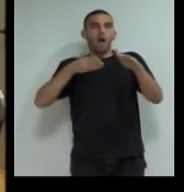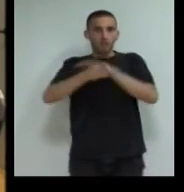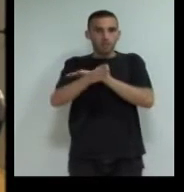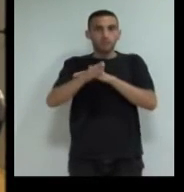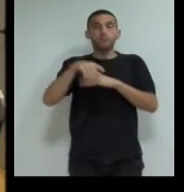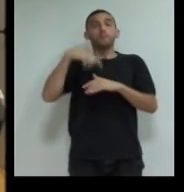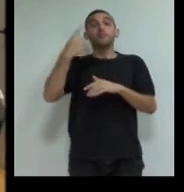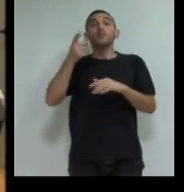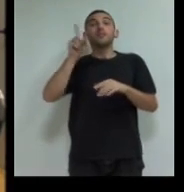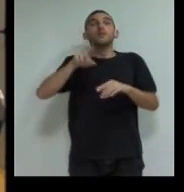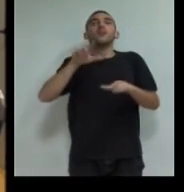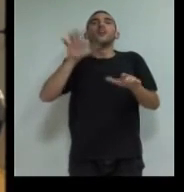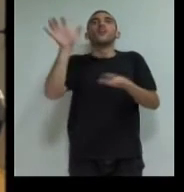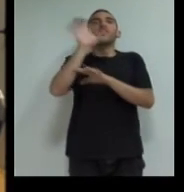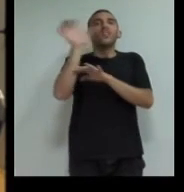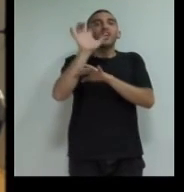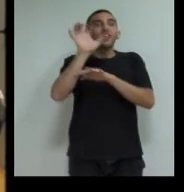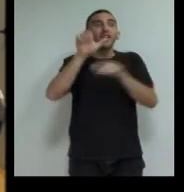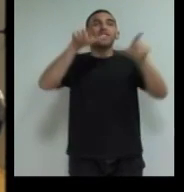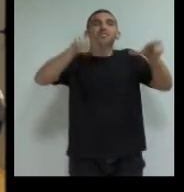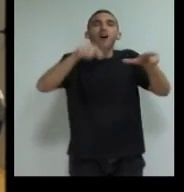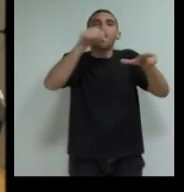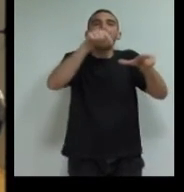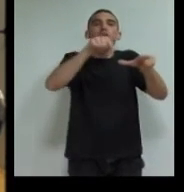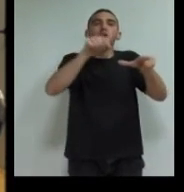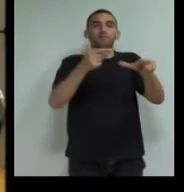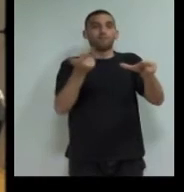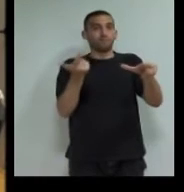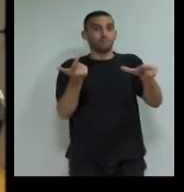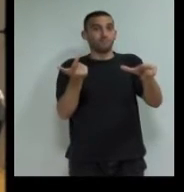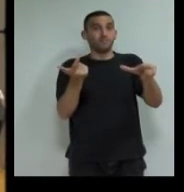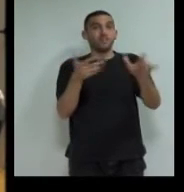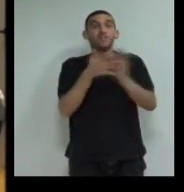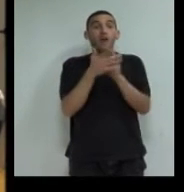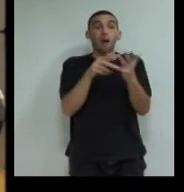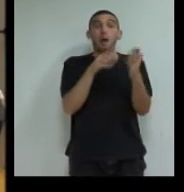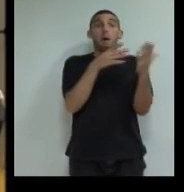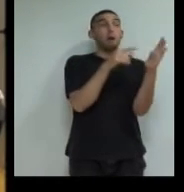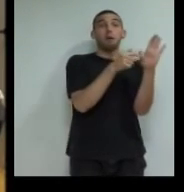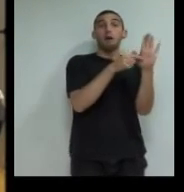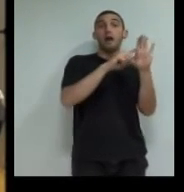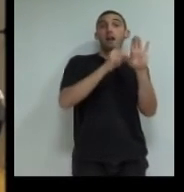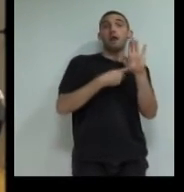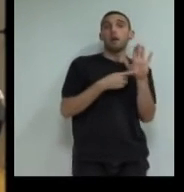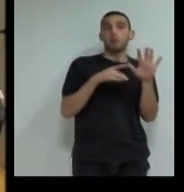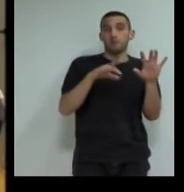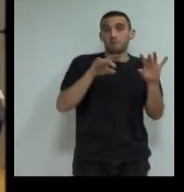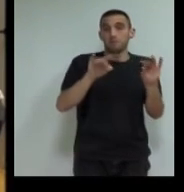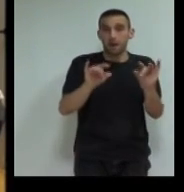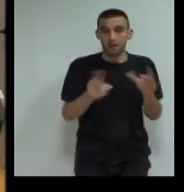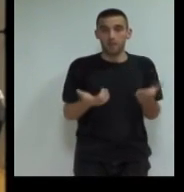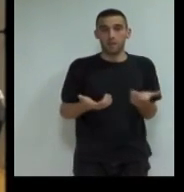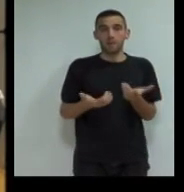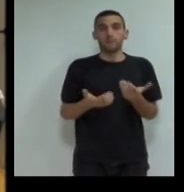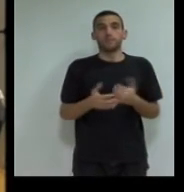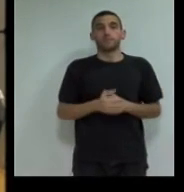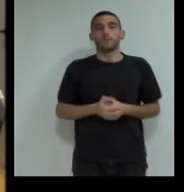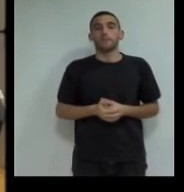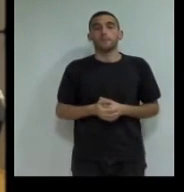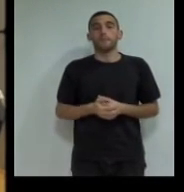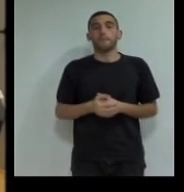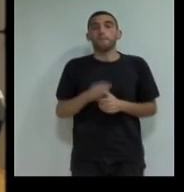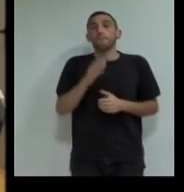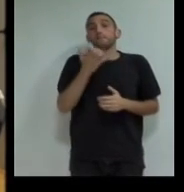esas películas accesibles? Entonces, eso es papel mojado. Quiero decir que en el caso